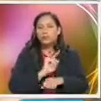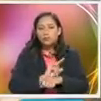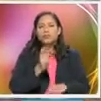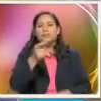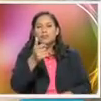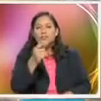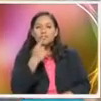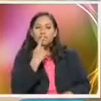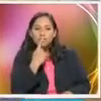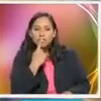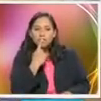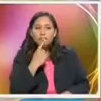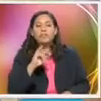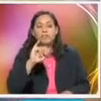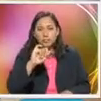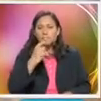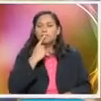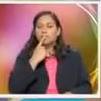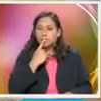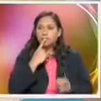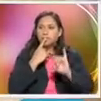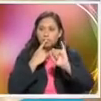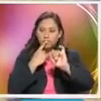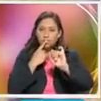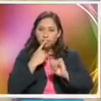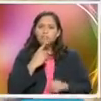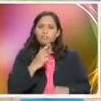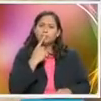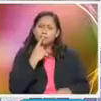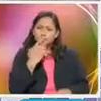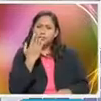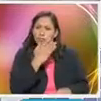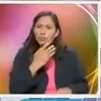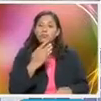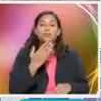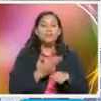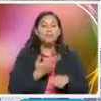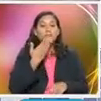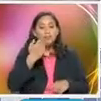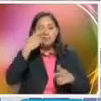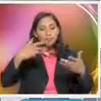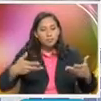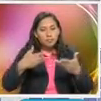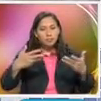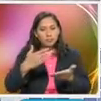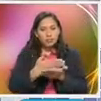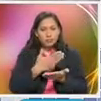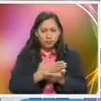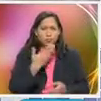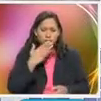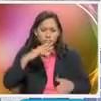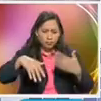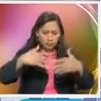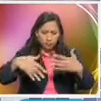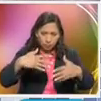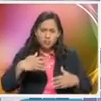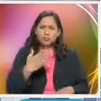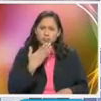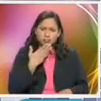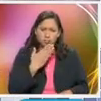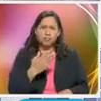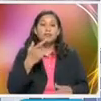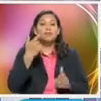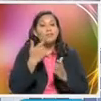sabor Exacto. también, se parece. Sí, mucho el sabor. Sí, el sabor, la verdad es que es bueno. Sí. Queda muy bien para las ensaladas, queda muy bien. Usted lo puede mezclar y queda súper bueno, ¿no?